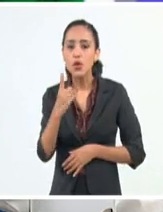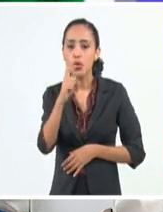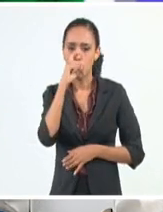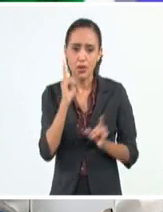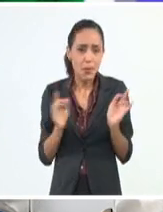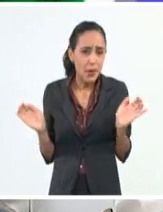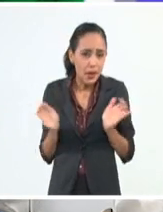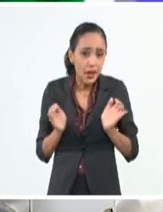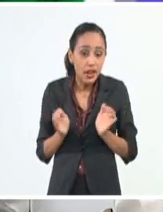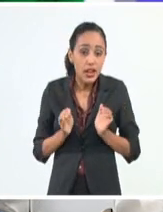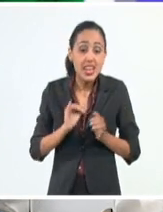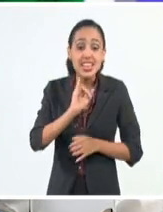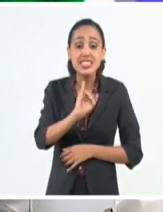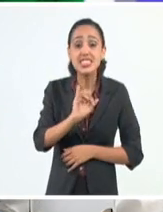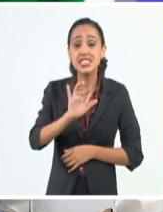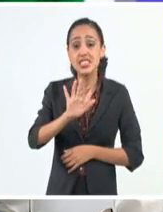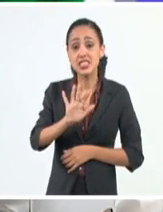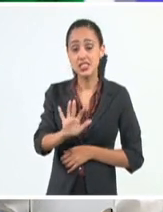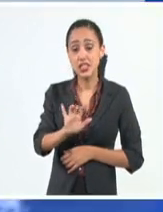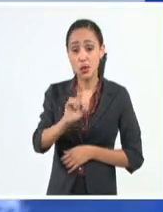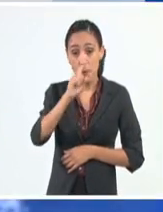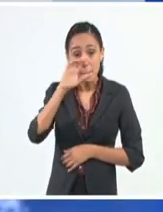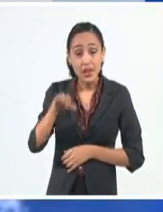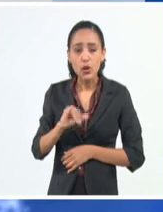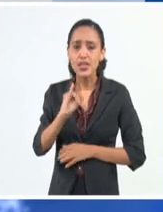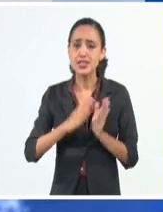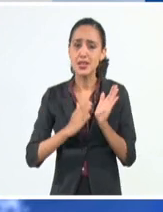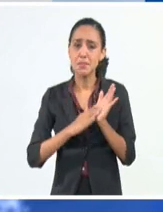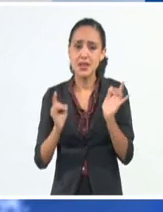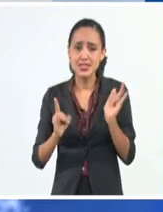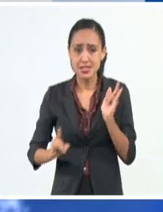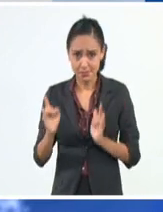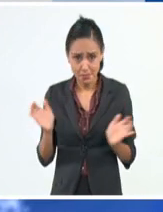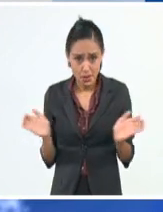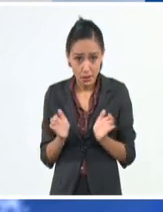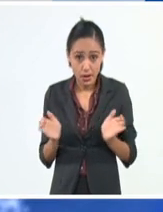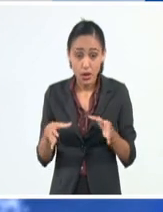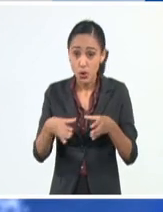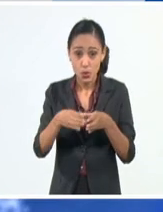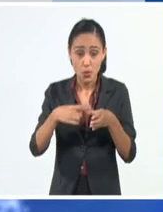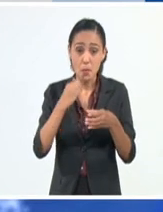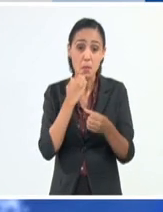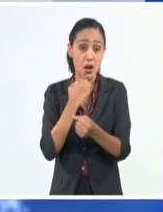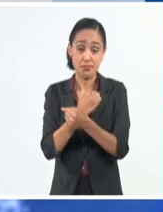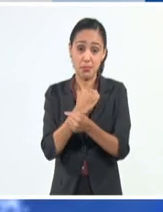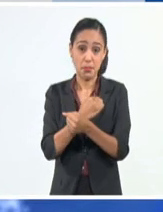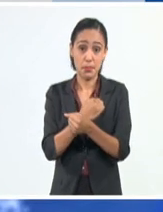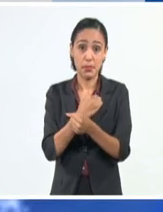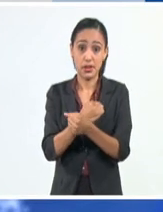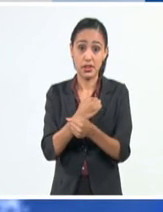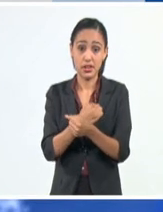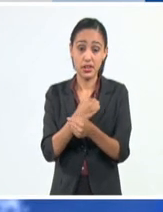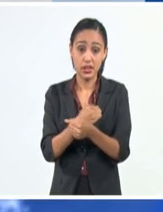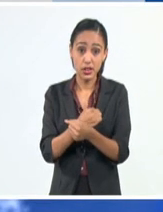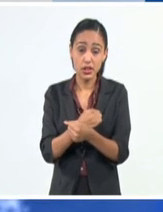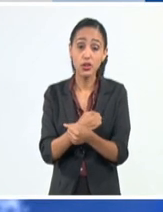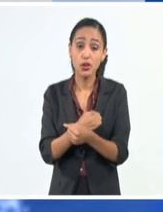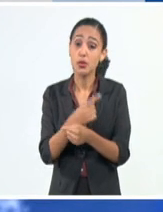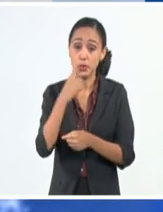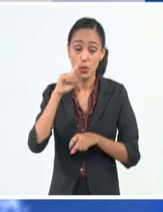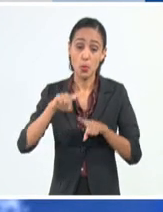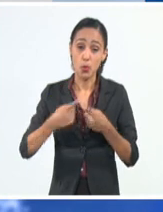y 65 menores de 6 meses. Y el grupo de más riesgo desde el punto de vista del mal